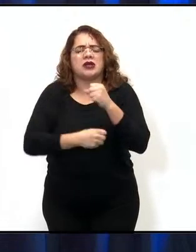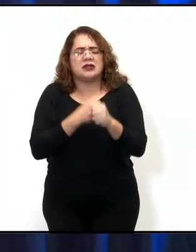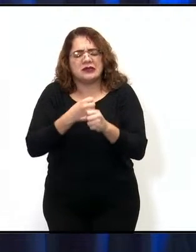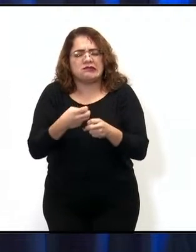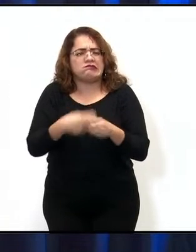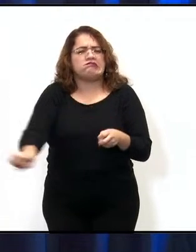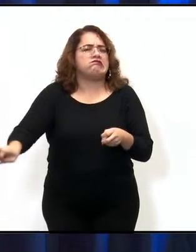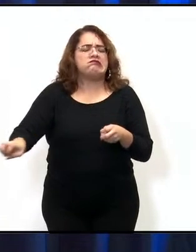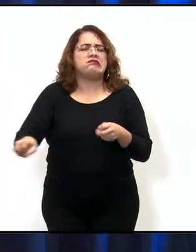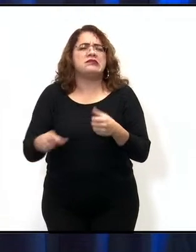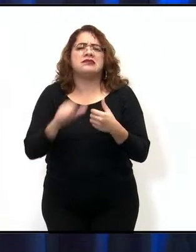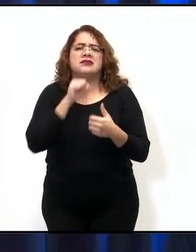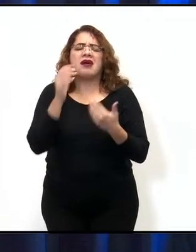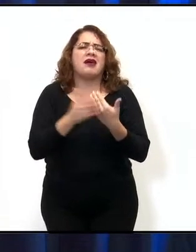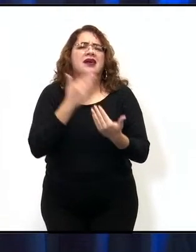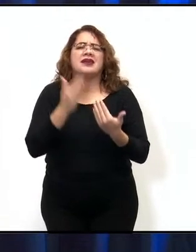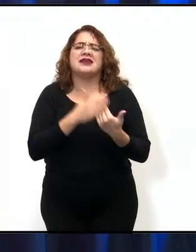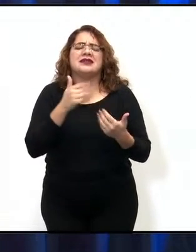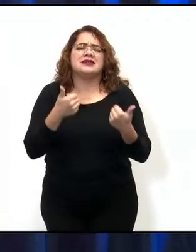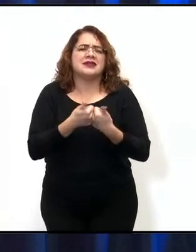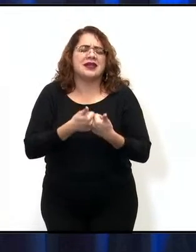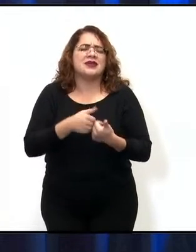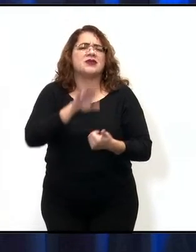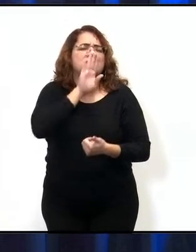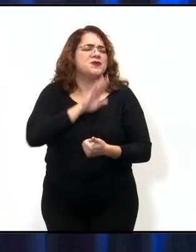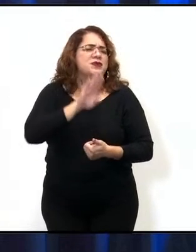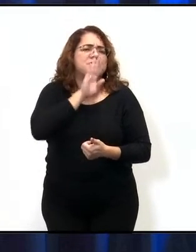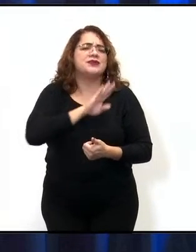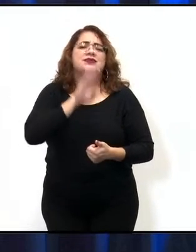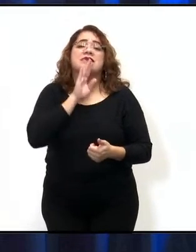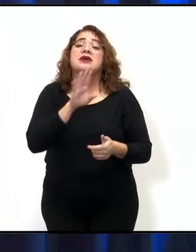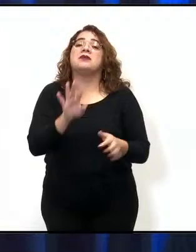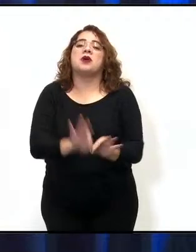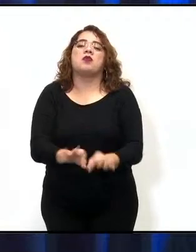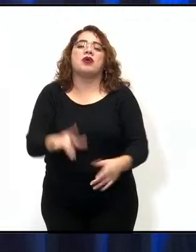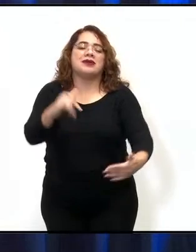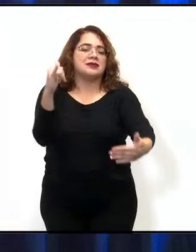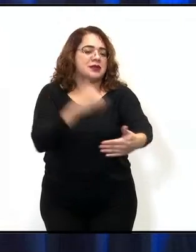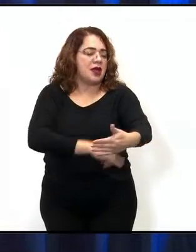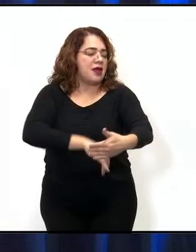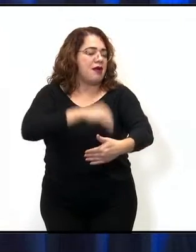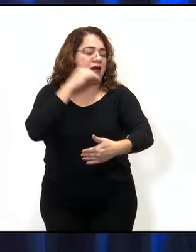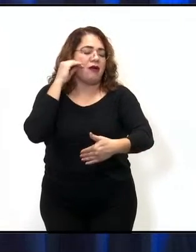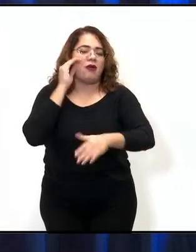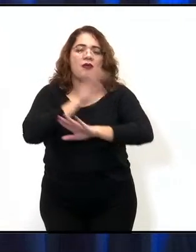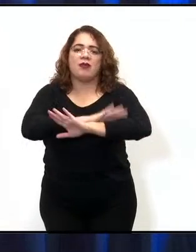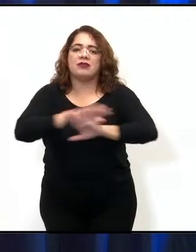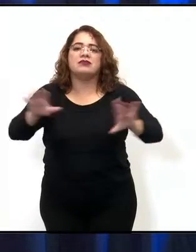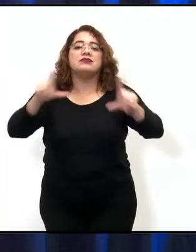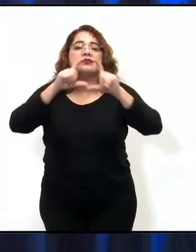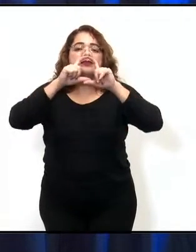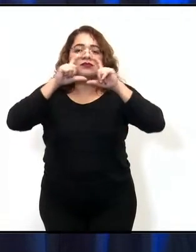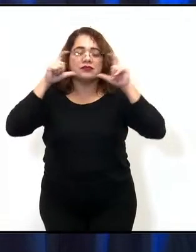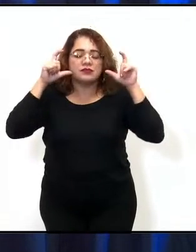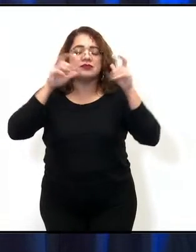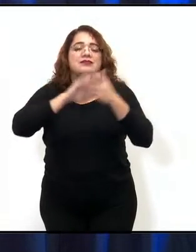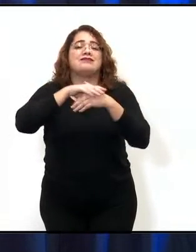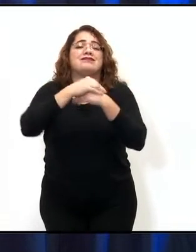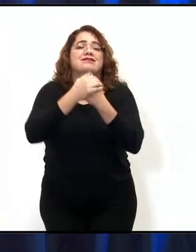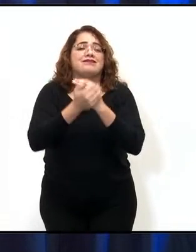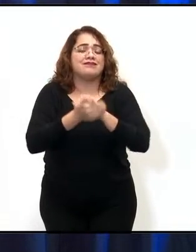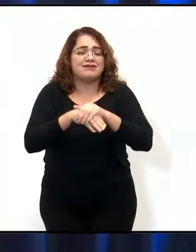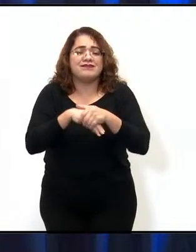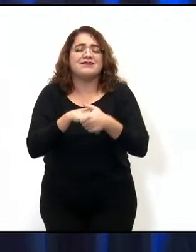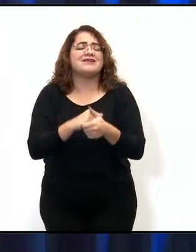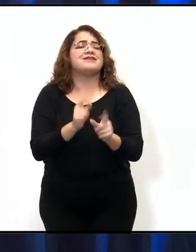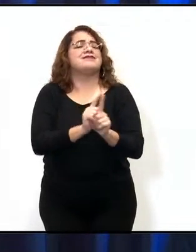debe uno seguir para quedarse en casa lo tanto que sea posible, así como para usar su máscara, lavarse las manos y tomar